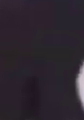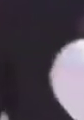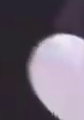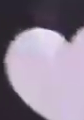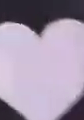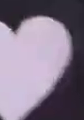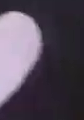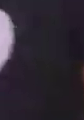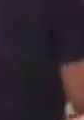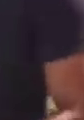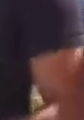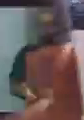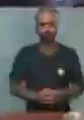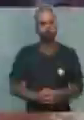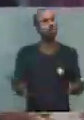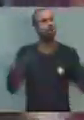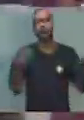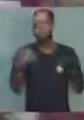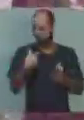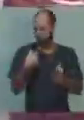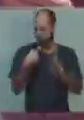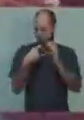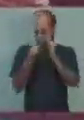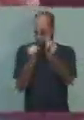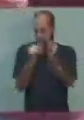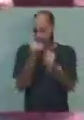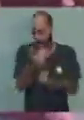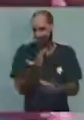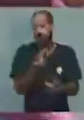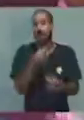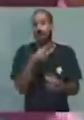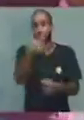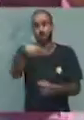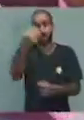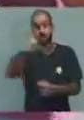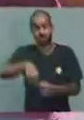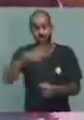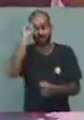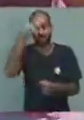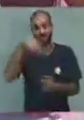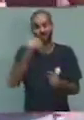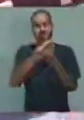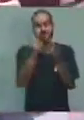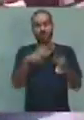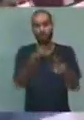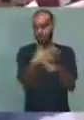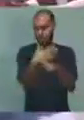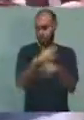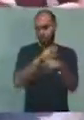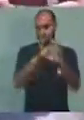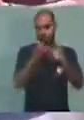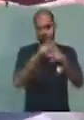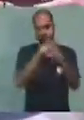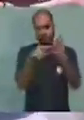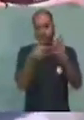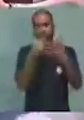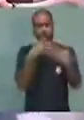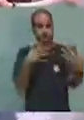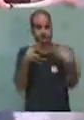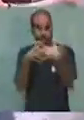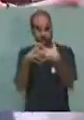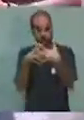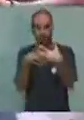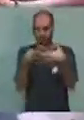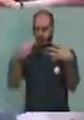amigos, déjenme darles una buena noticia. Si todavía no han aprovechado todas las plataformas digitales para mantener el contacto directo con nosotros, aún estás